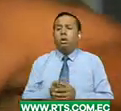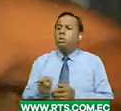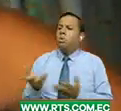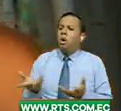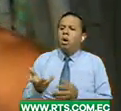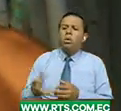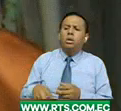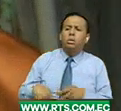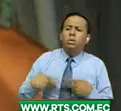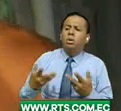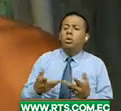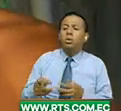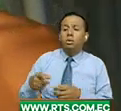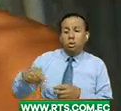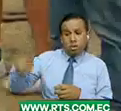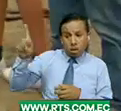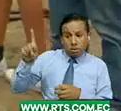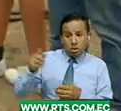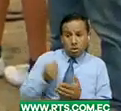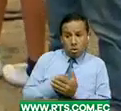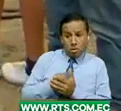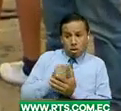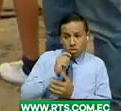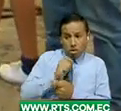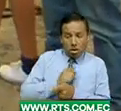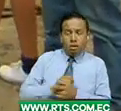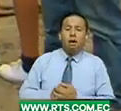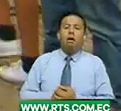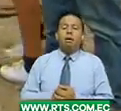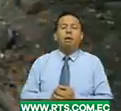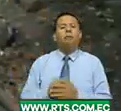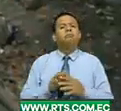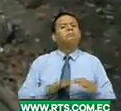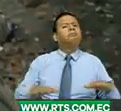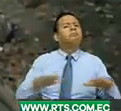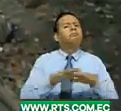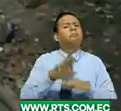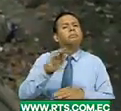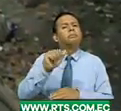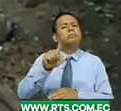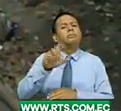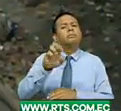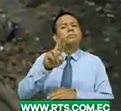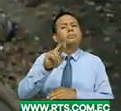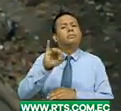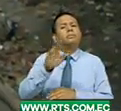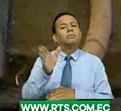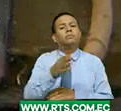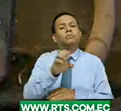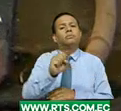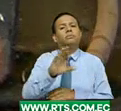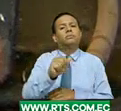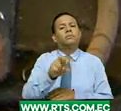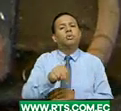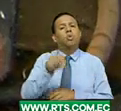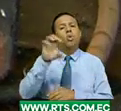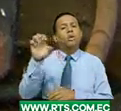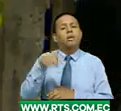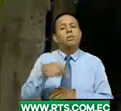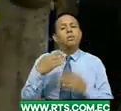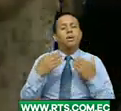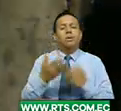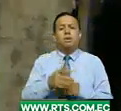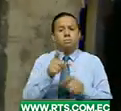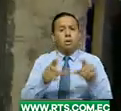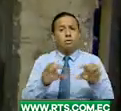estaba usted? Allá abajo comprando hielo. Ocurrió en esa vivienda de la cooperativa Valerio Estacio al noroeste de Guayaquil, donde una familia perdió